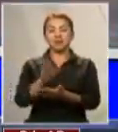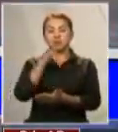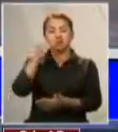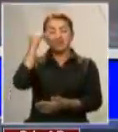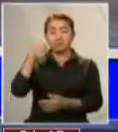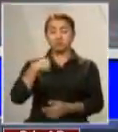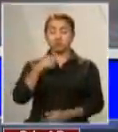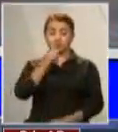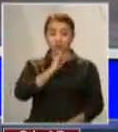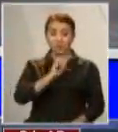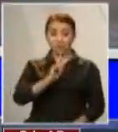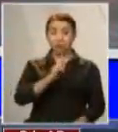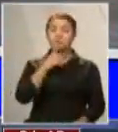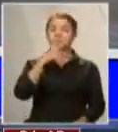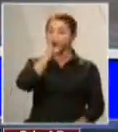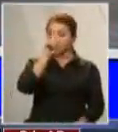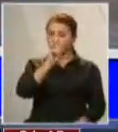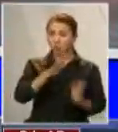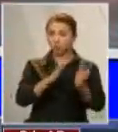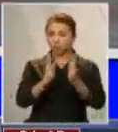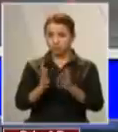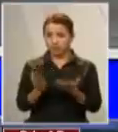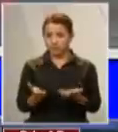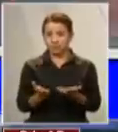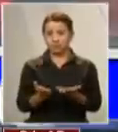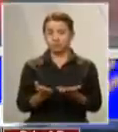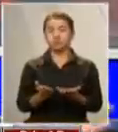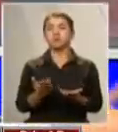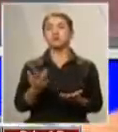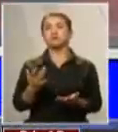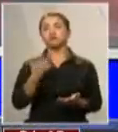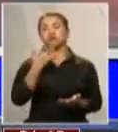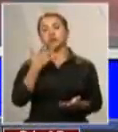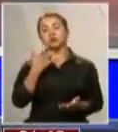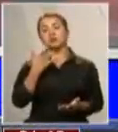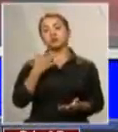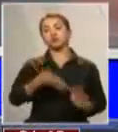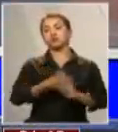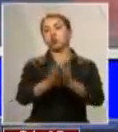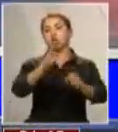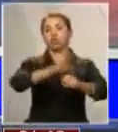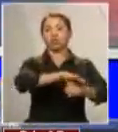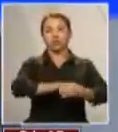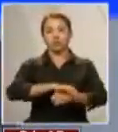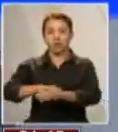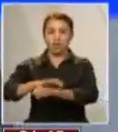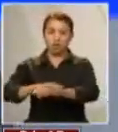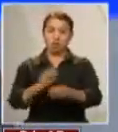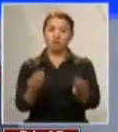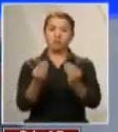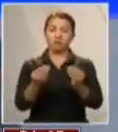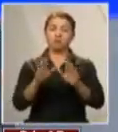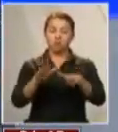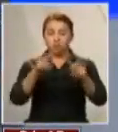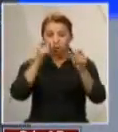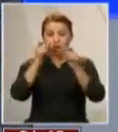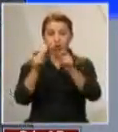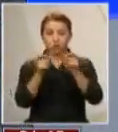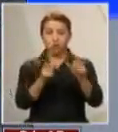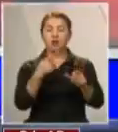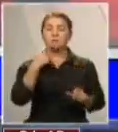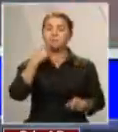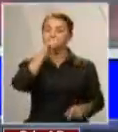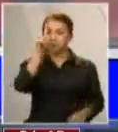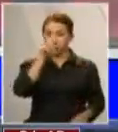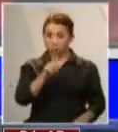detención pendiente o no. La pregunta siguiente es, porque si supieran nada más ya estarían todos detenidos, digamos, no, si supieran por eso. No, por eso le pregunto. Bueno, mi